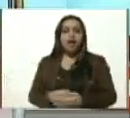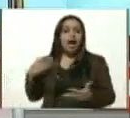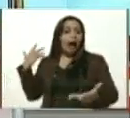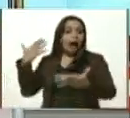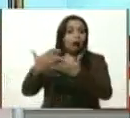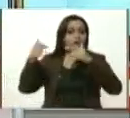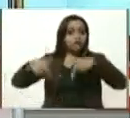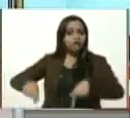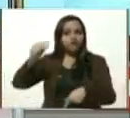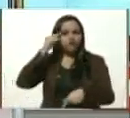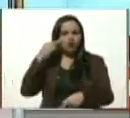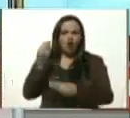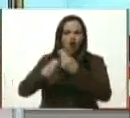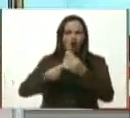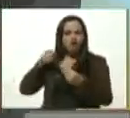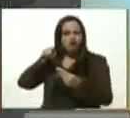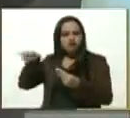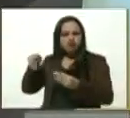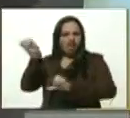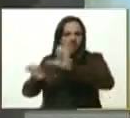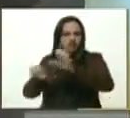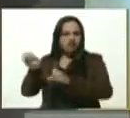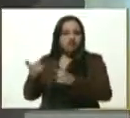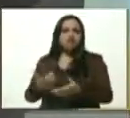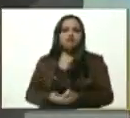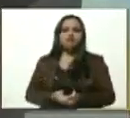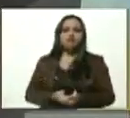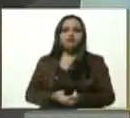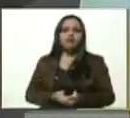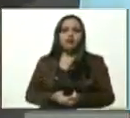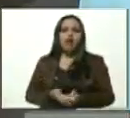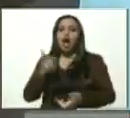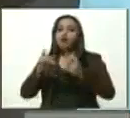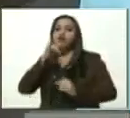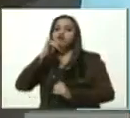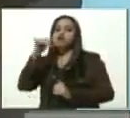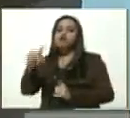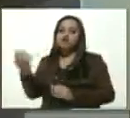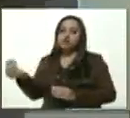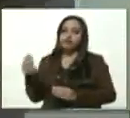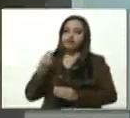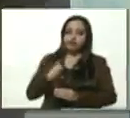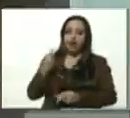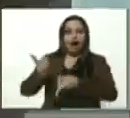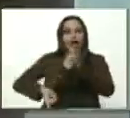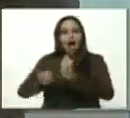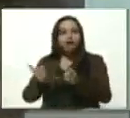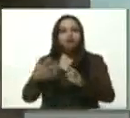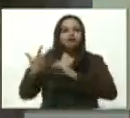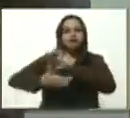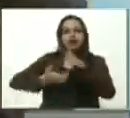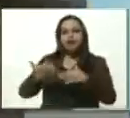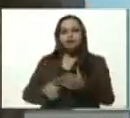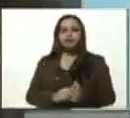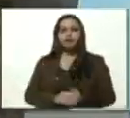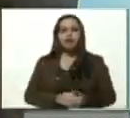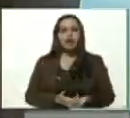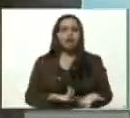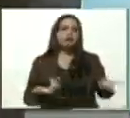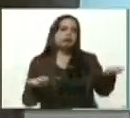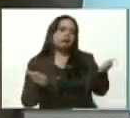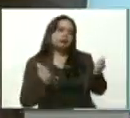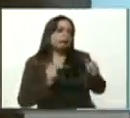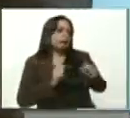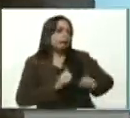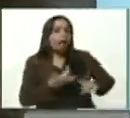la Defensoría en torno a si se ha presentado un hecho irregular? ¿Han recibido ustedes alguna denuncia en torno a alguna situación fuera de contexto? Hasta el momento